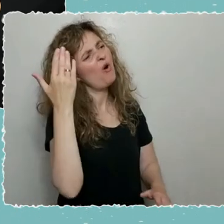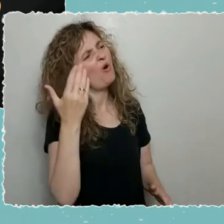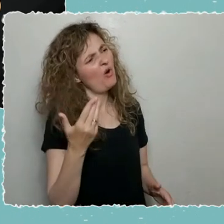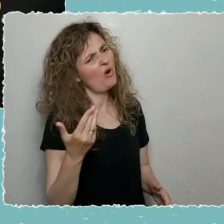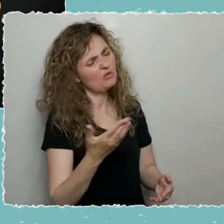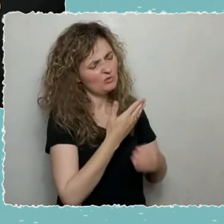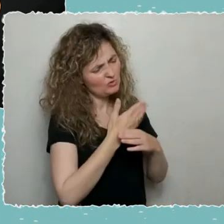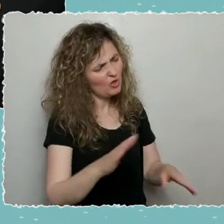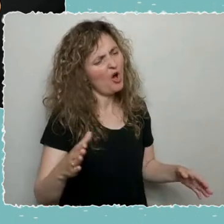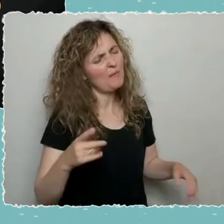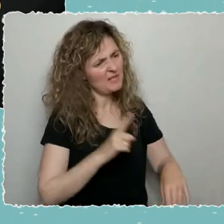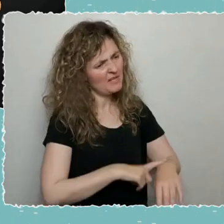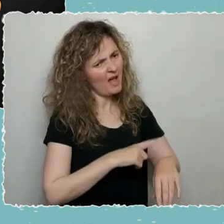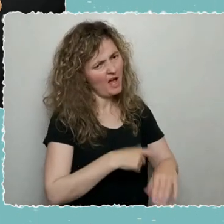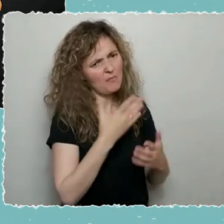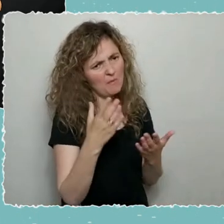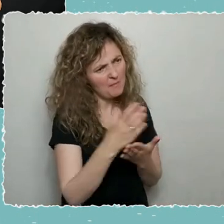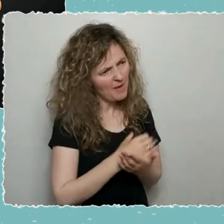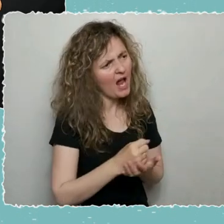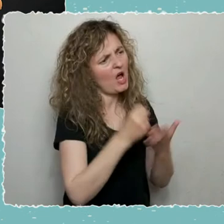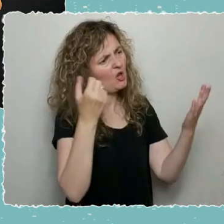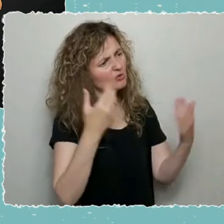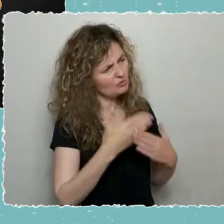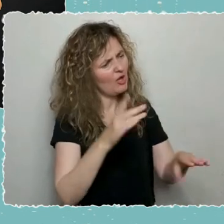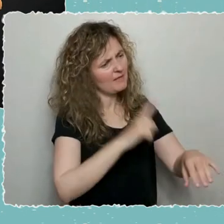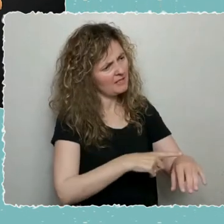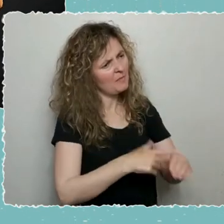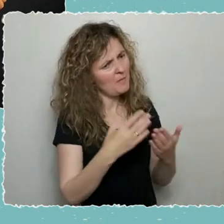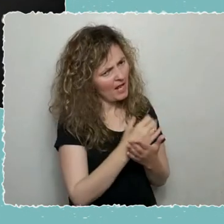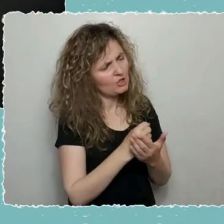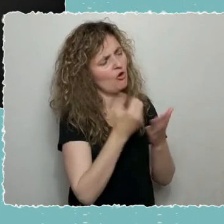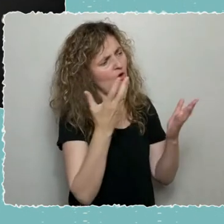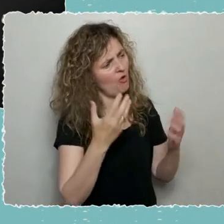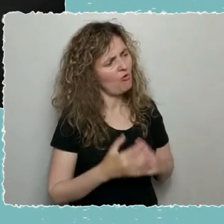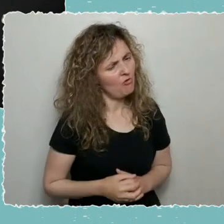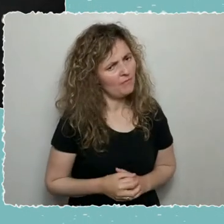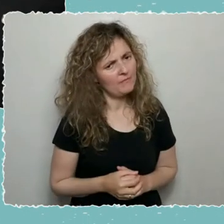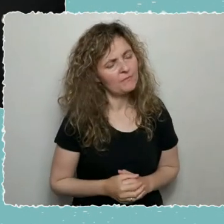home, xa vou, que hai tempo pa todo, home, hai tempo pa todo.